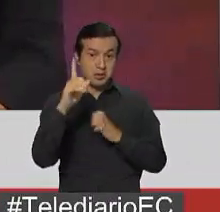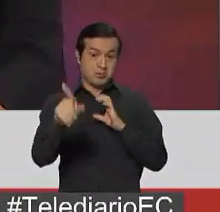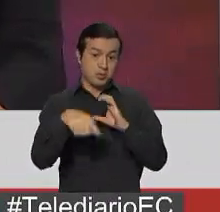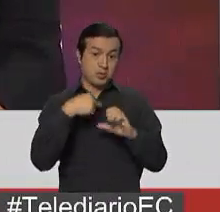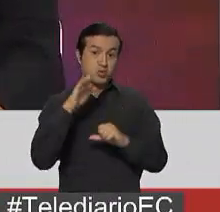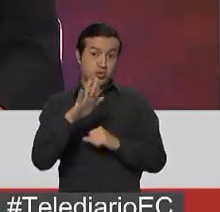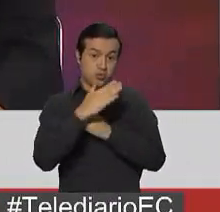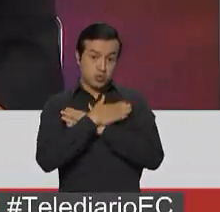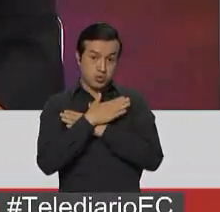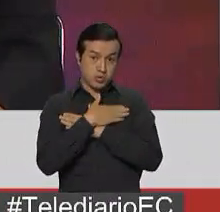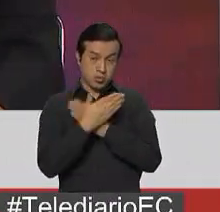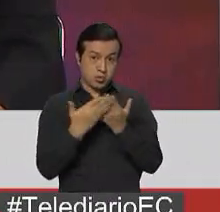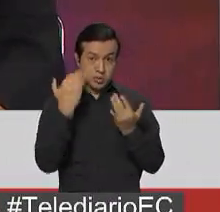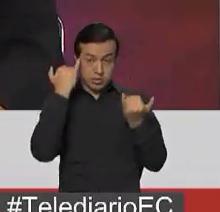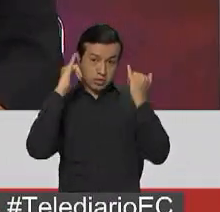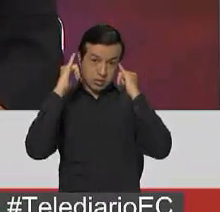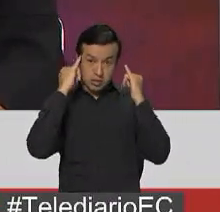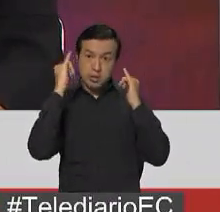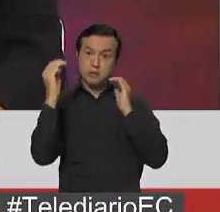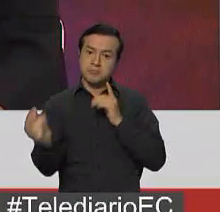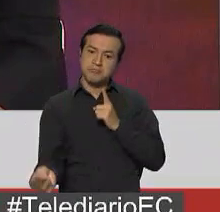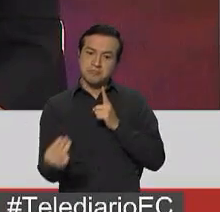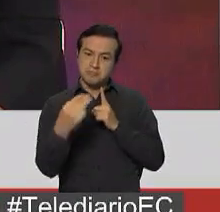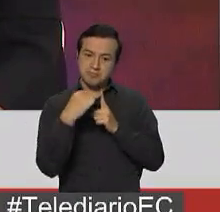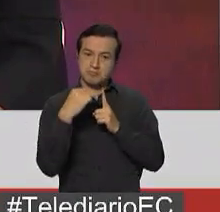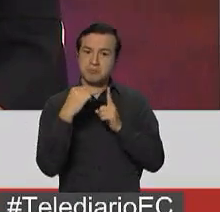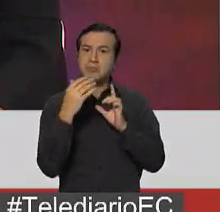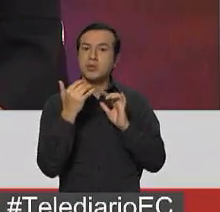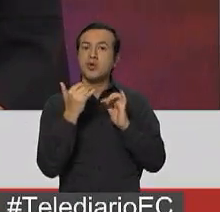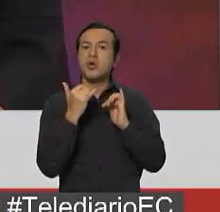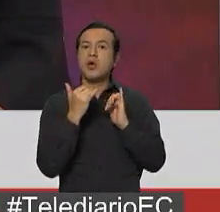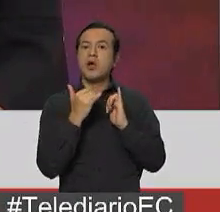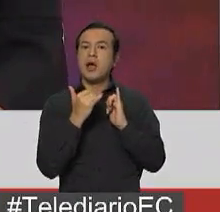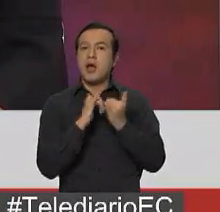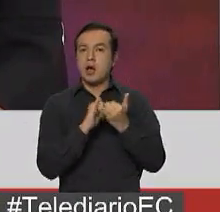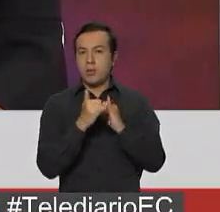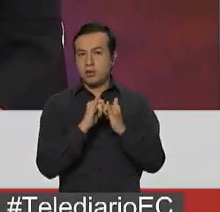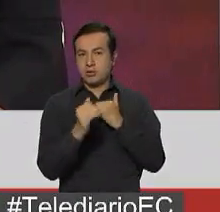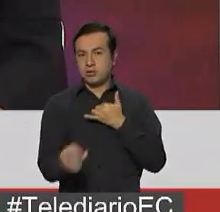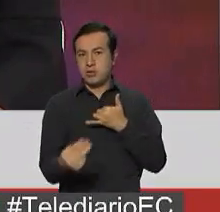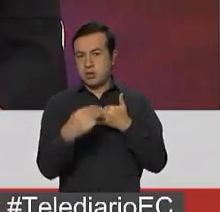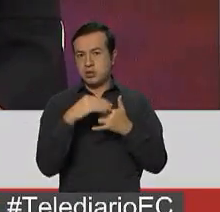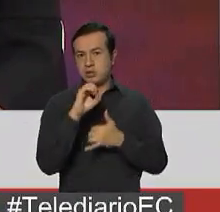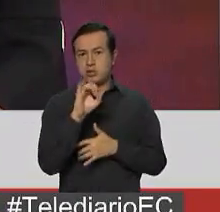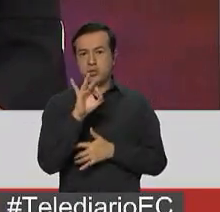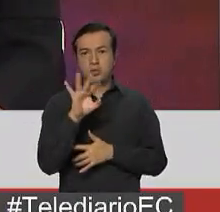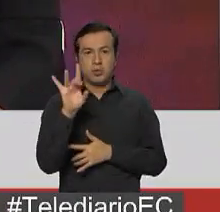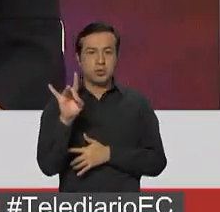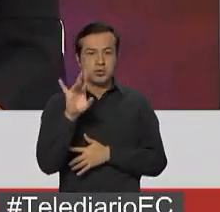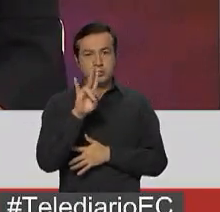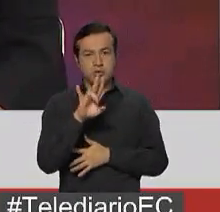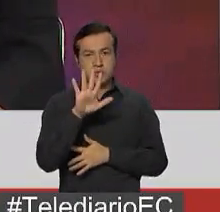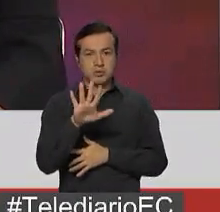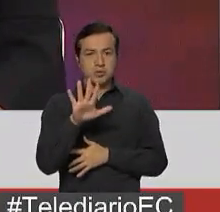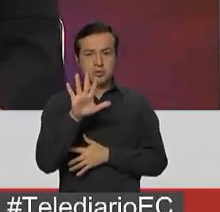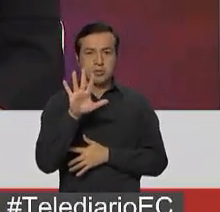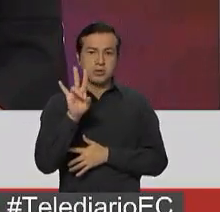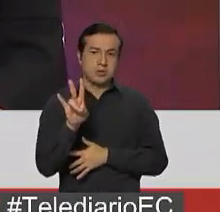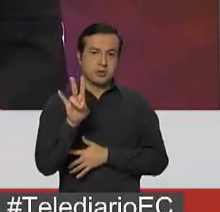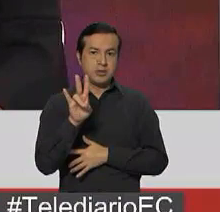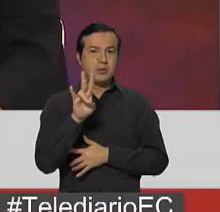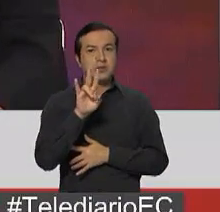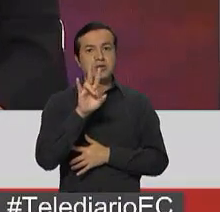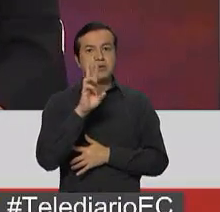su salud de ser parte de esta iniciativa escríbanos a través de la aplicación de whatsapp al número celular 09 8 7 57